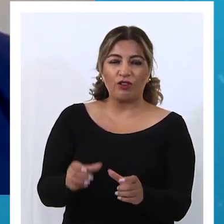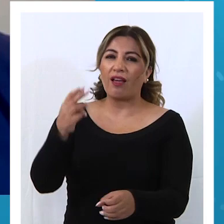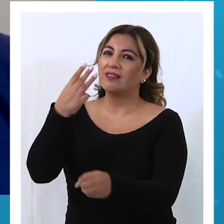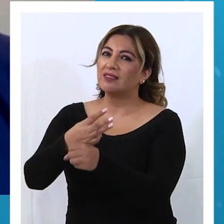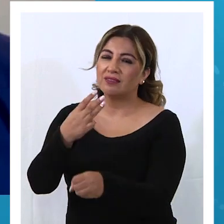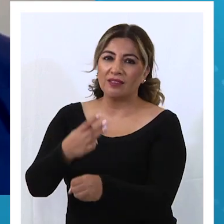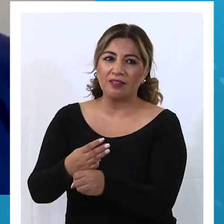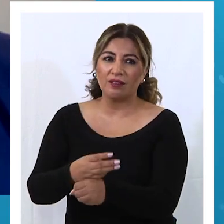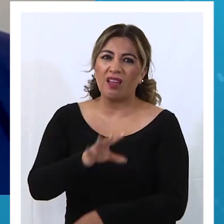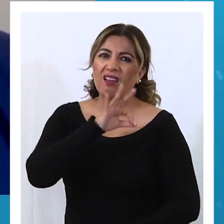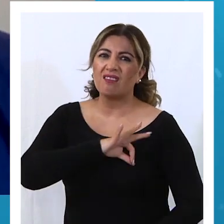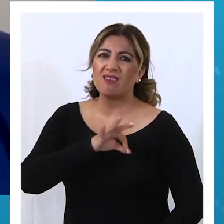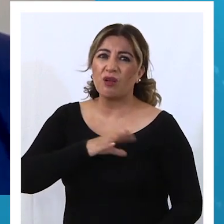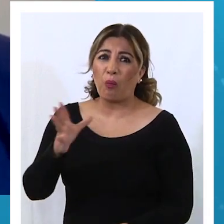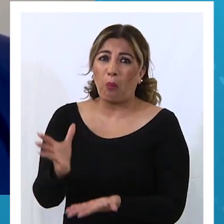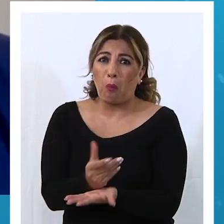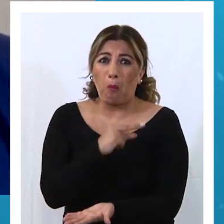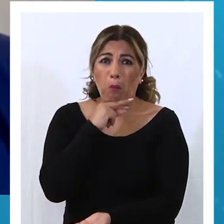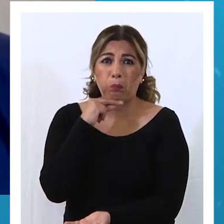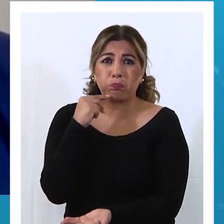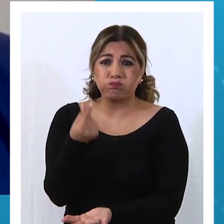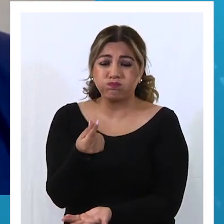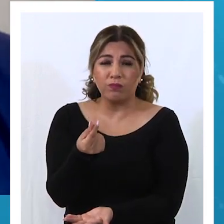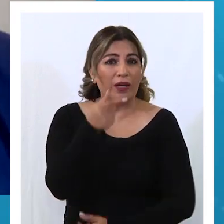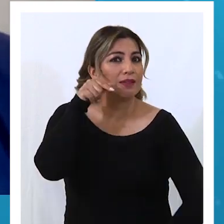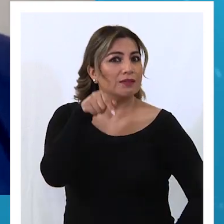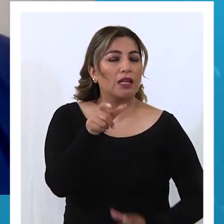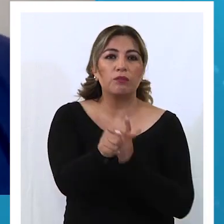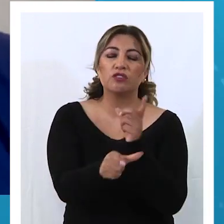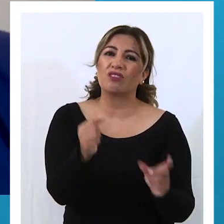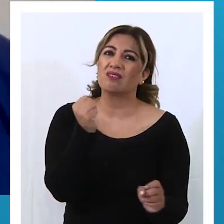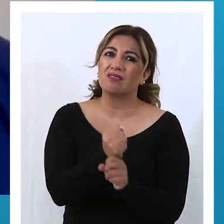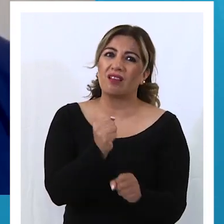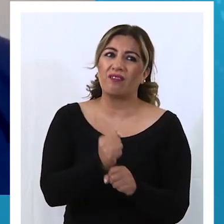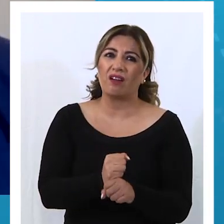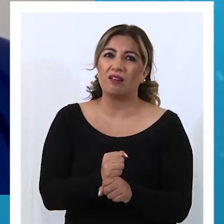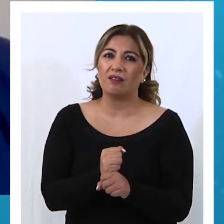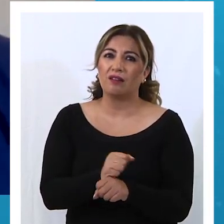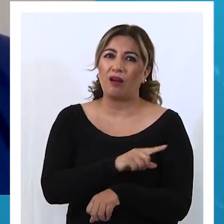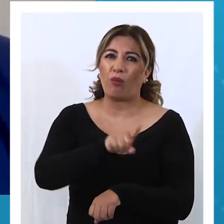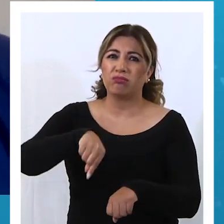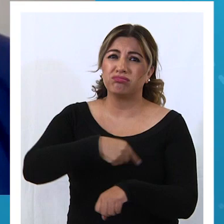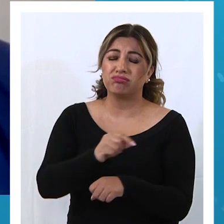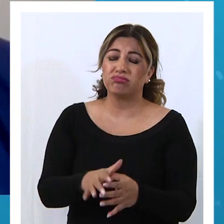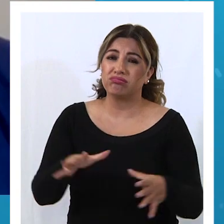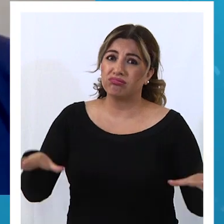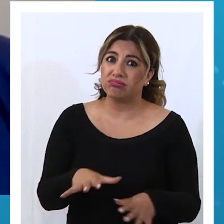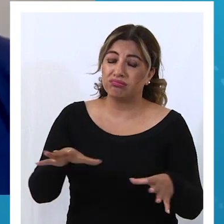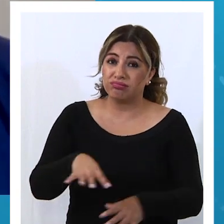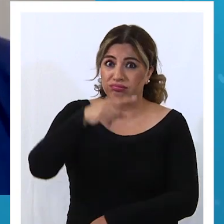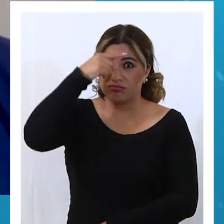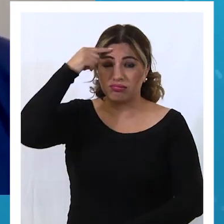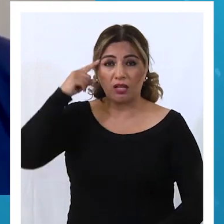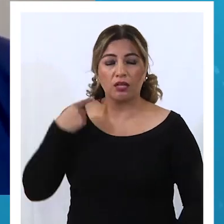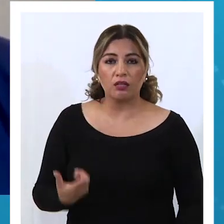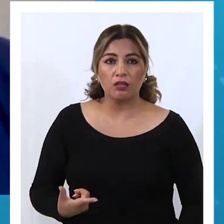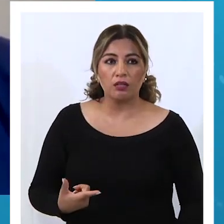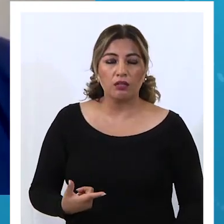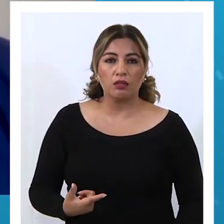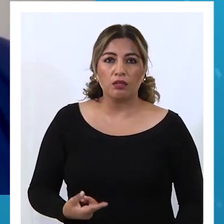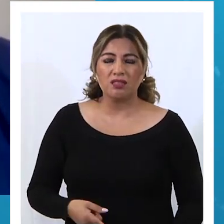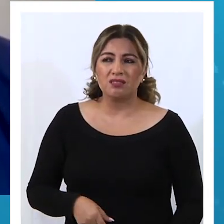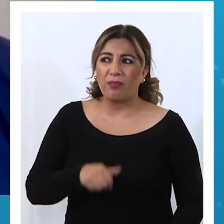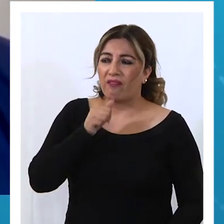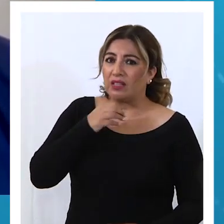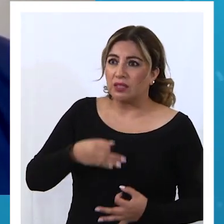los jubilados, ganan una mugre. La gente trabaja cualquier cantidad, trabaja muchísimo, Ujú. y siempre